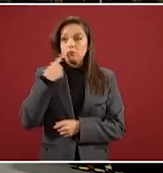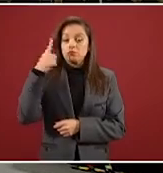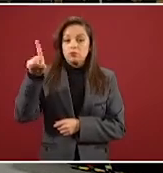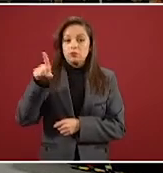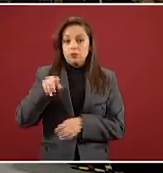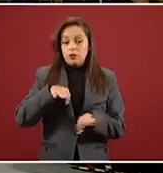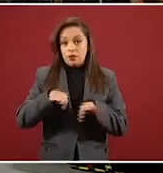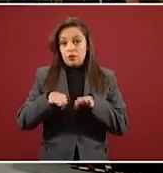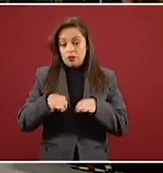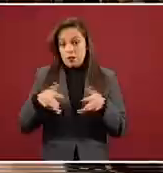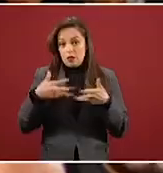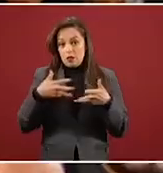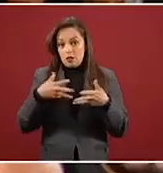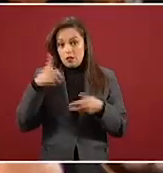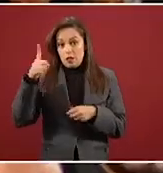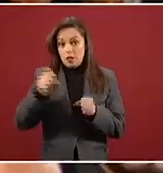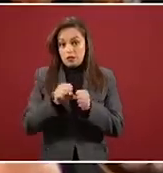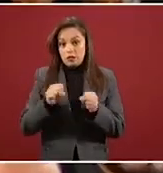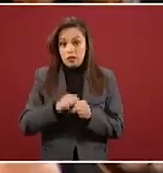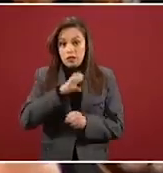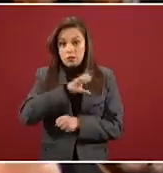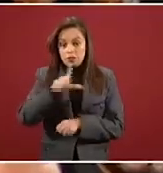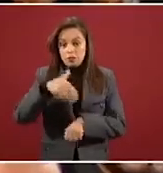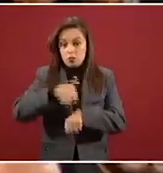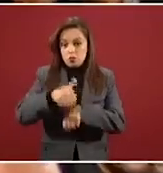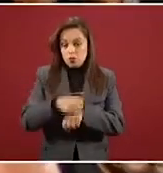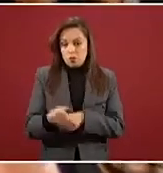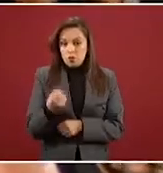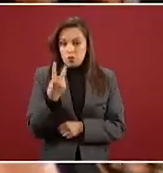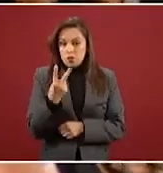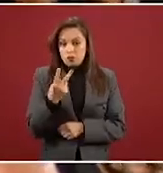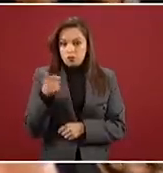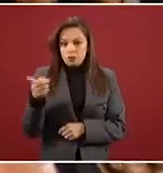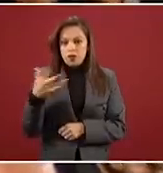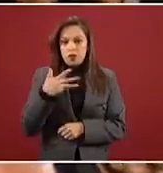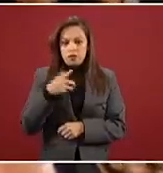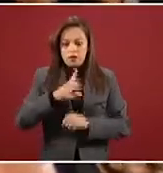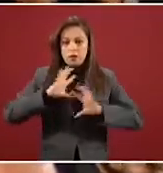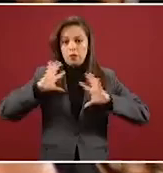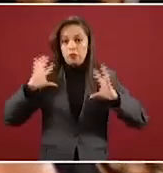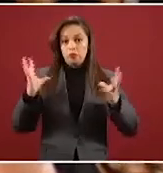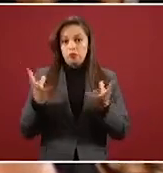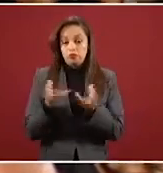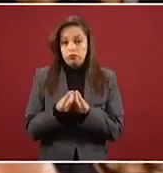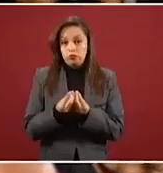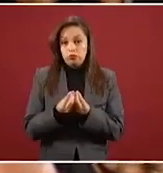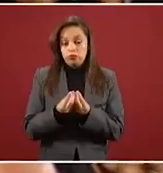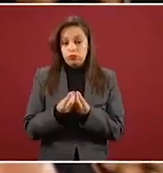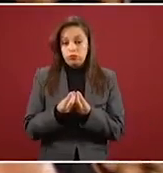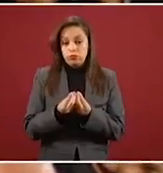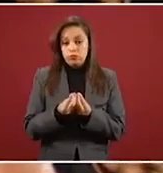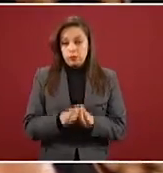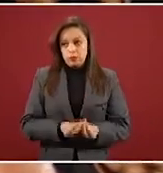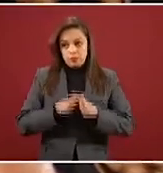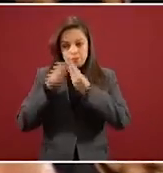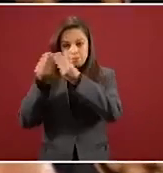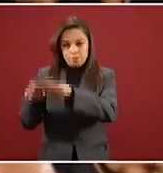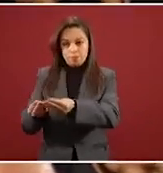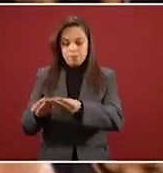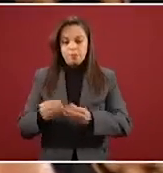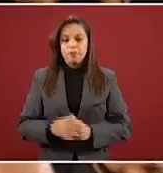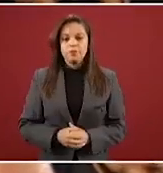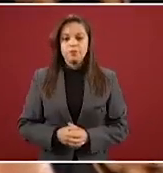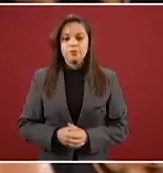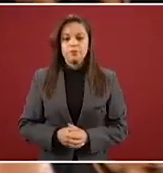laborales, están en la sala especial número 2, parece que ahí las acumularon todas por un asunto